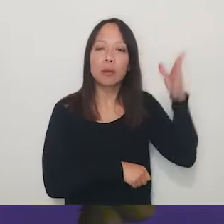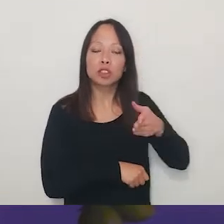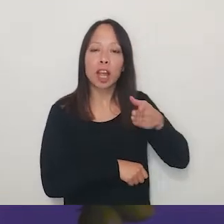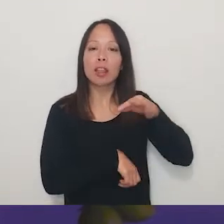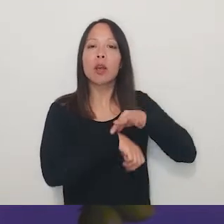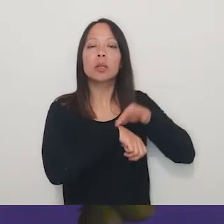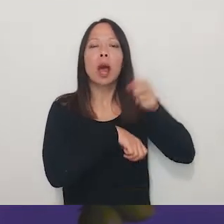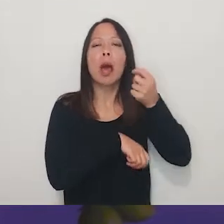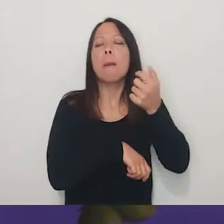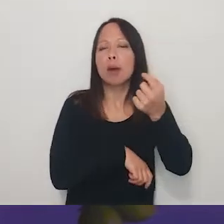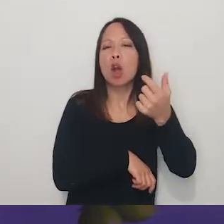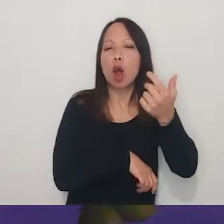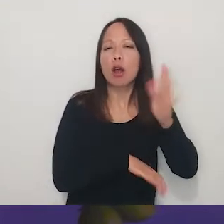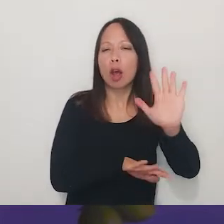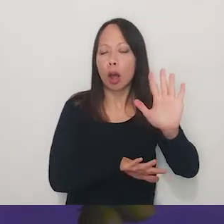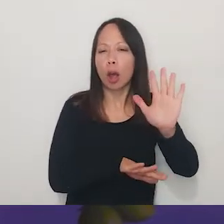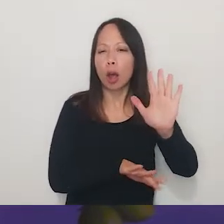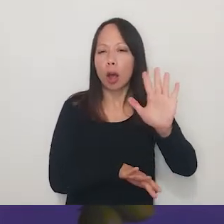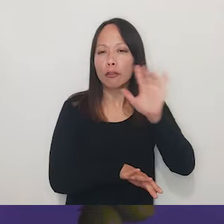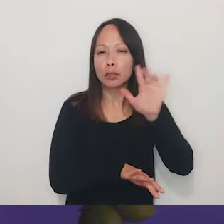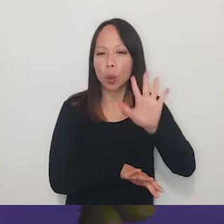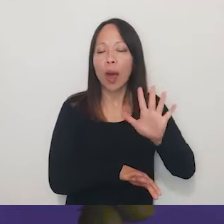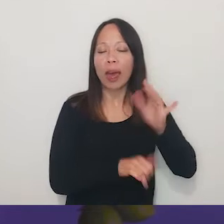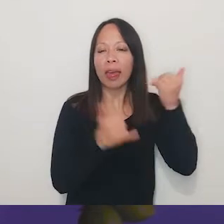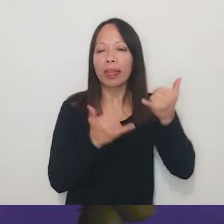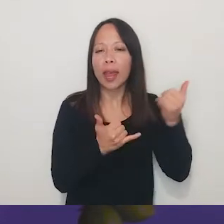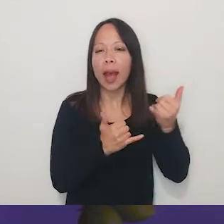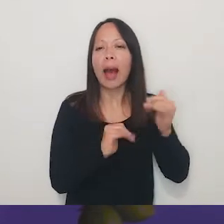los individuos tienen una enfermedad poco frecuente,